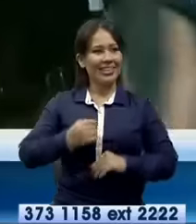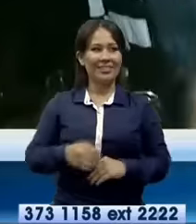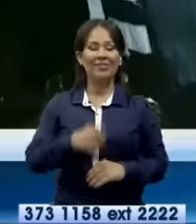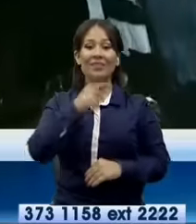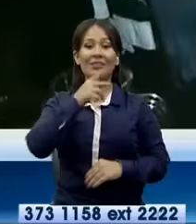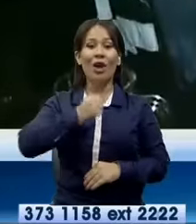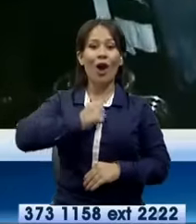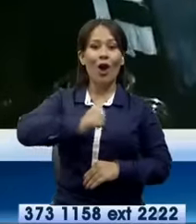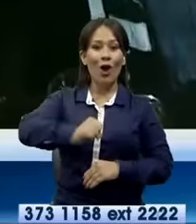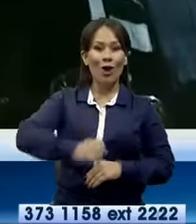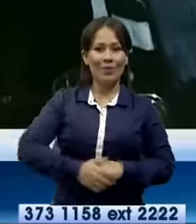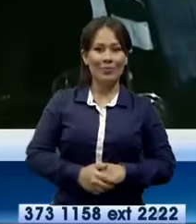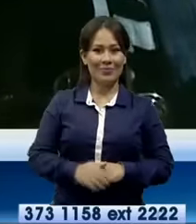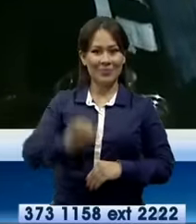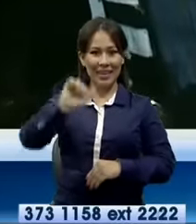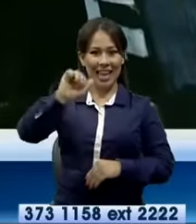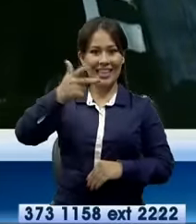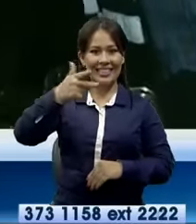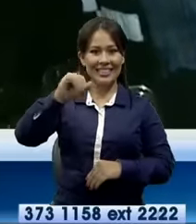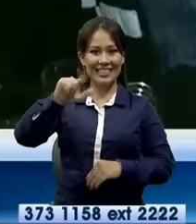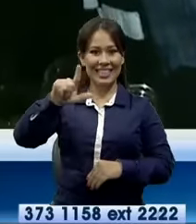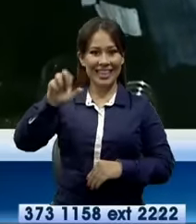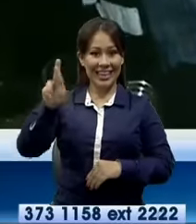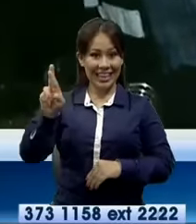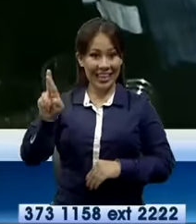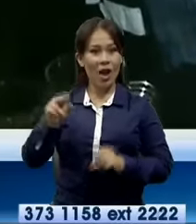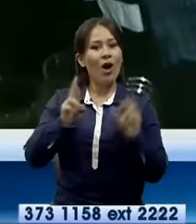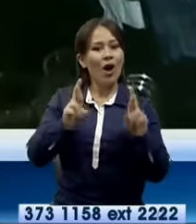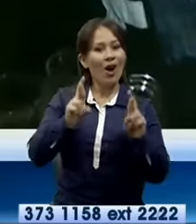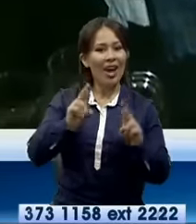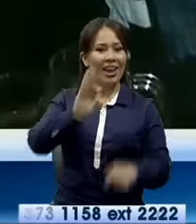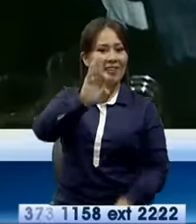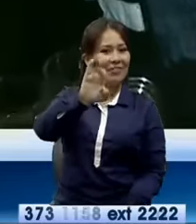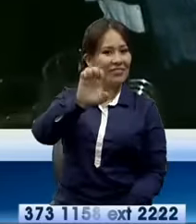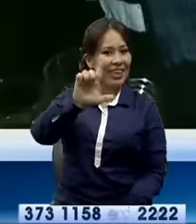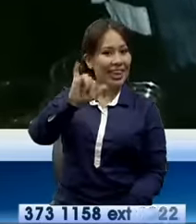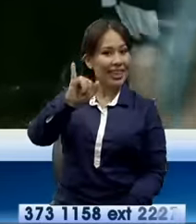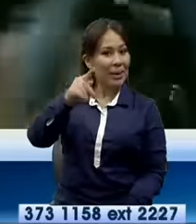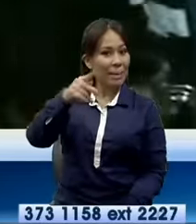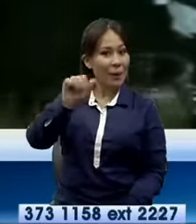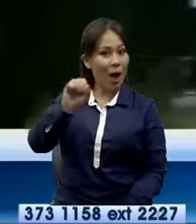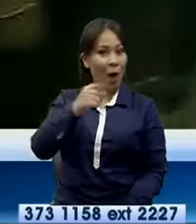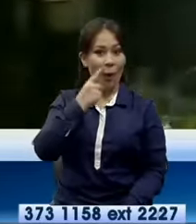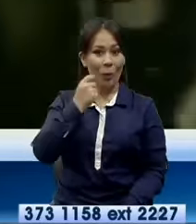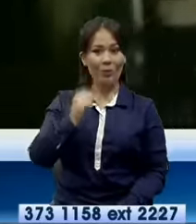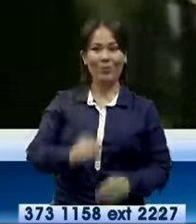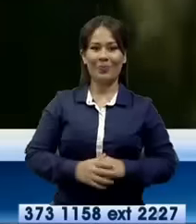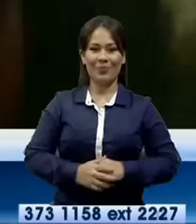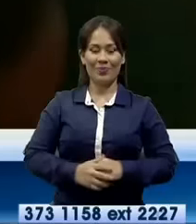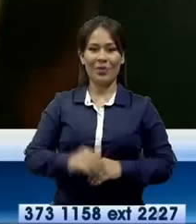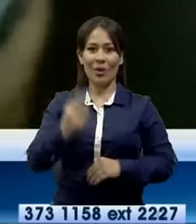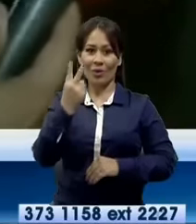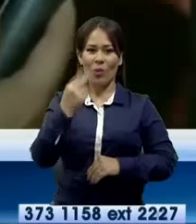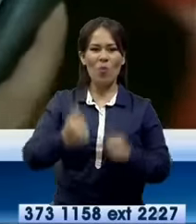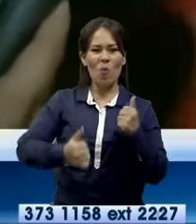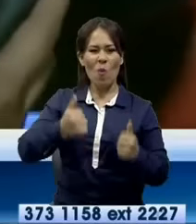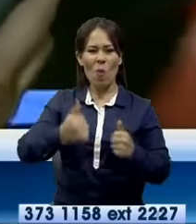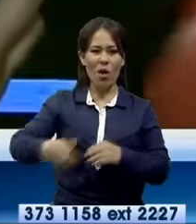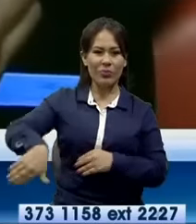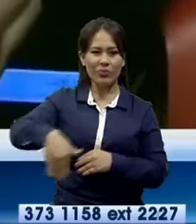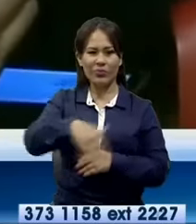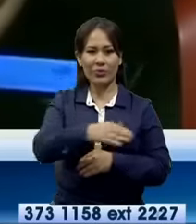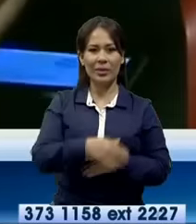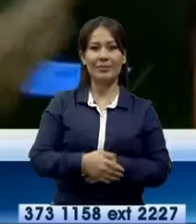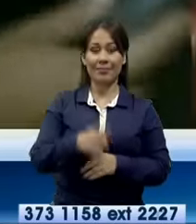quién? Bueno, a Chilier y esperamos que Felipao dé lo bueno. Perfecto. ¿Cómo le ves de Ecuador? ¿Todavía hay